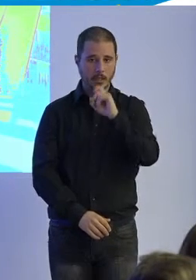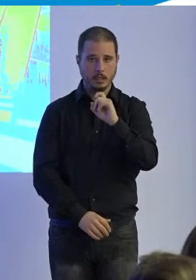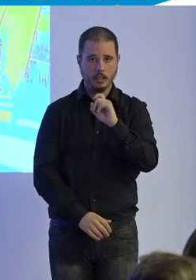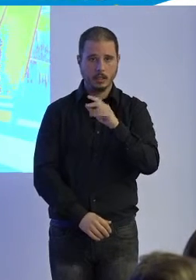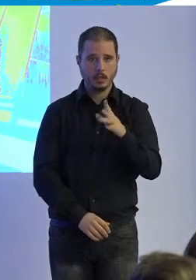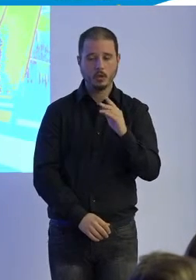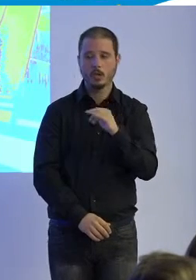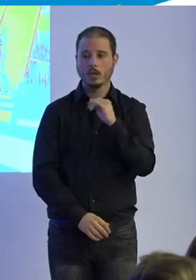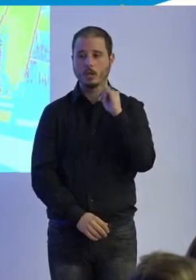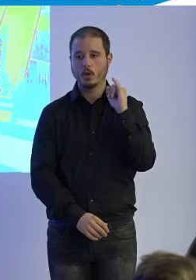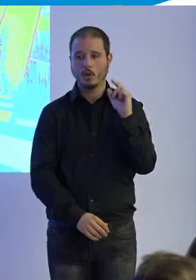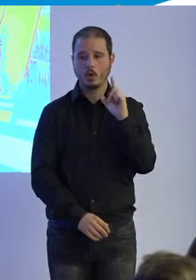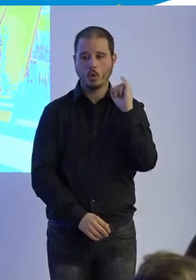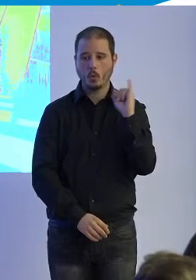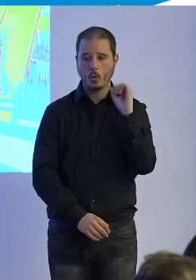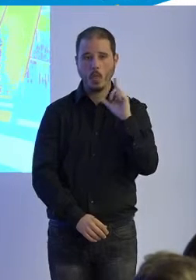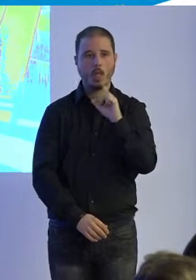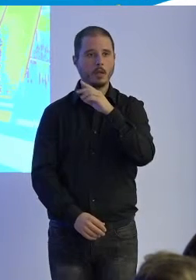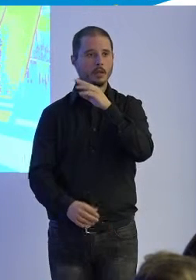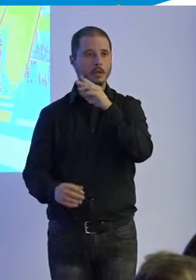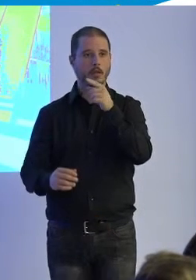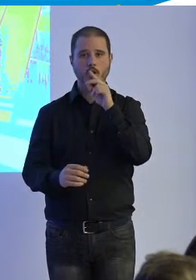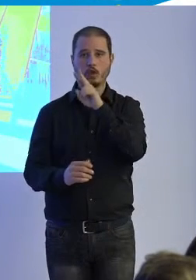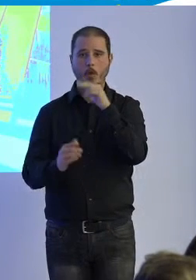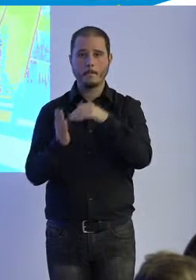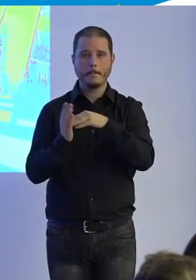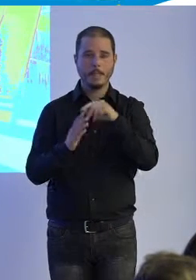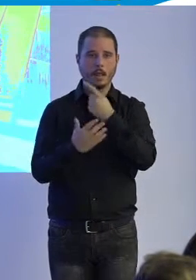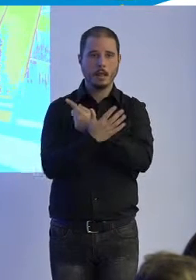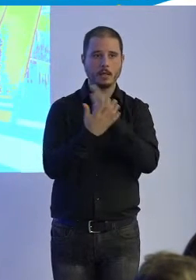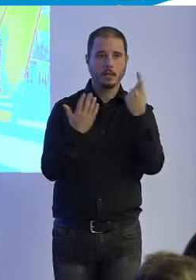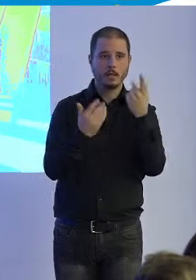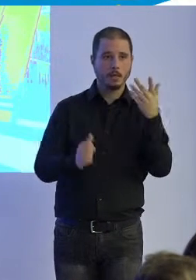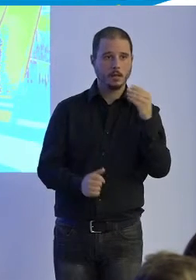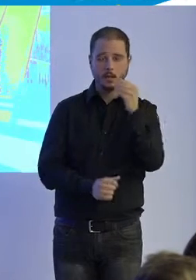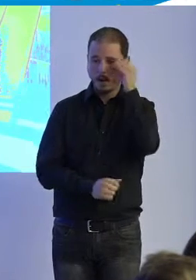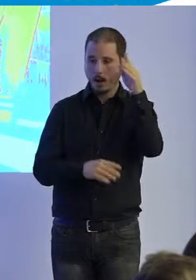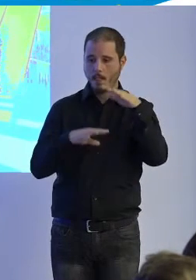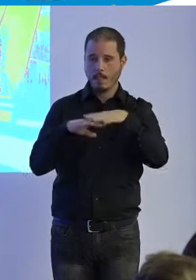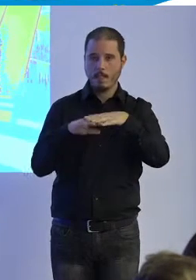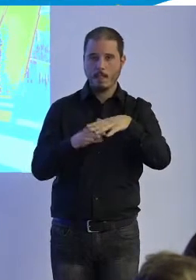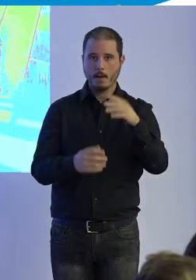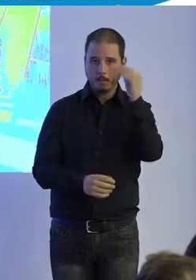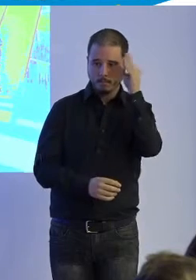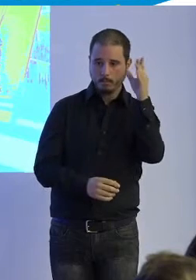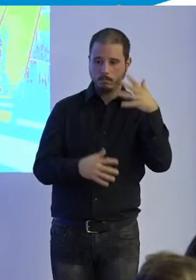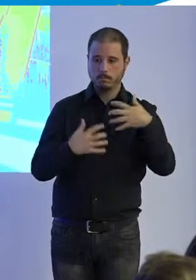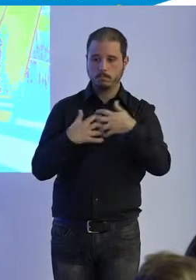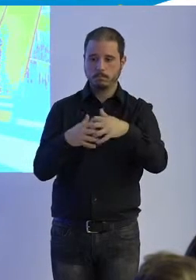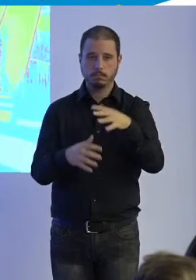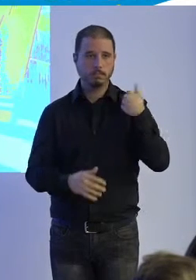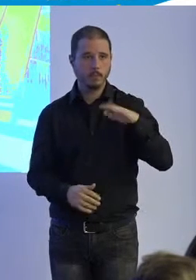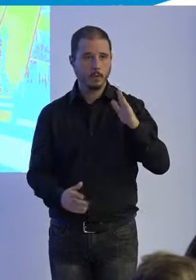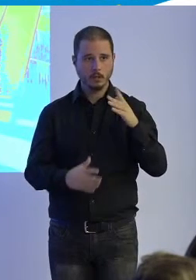del 2016. La realidad virtual ya está en fase de producción y la realidad aumentada está a punto de entrar en fase de